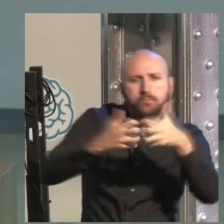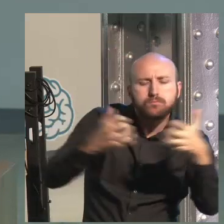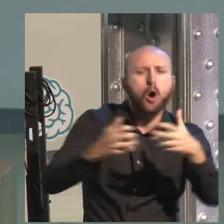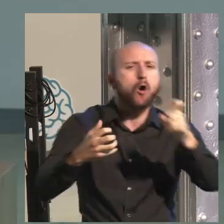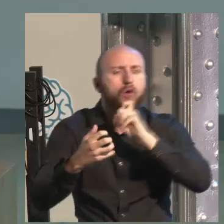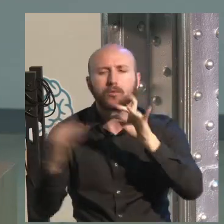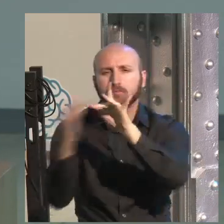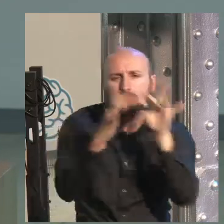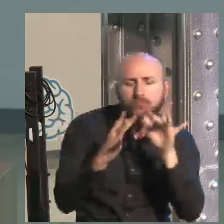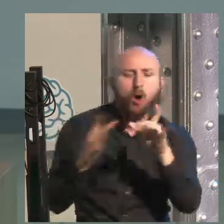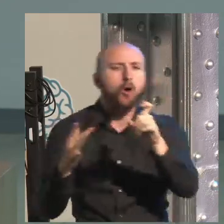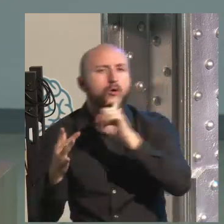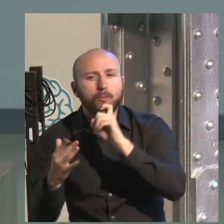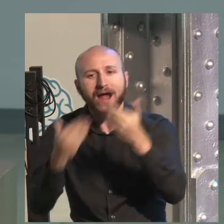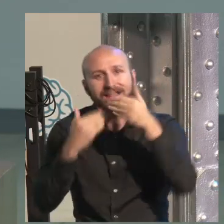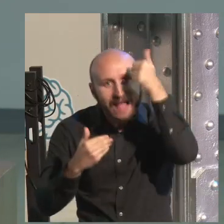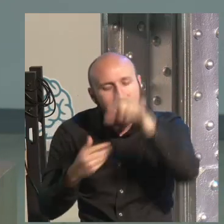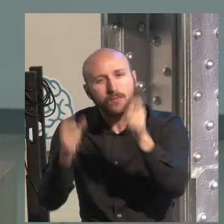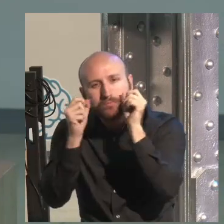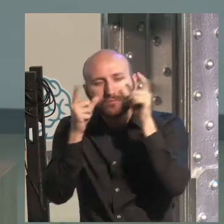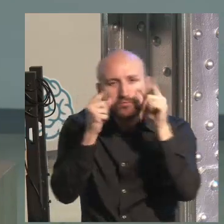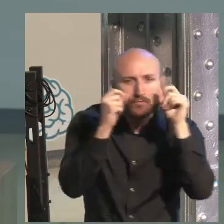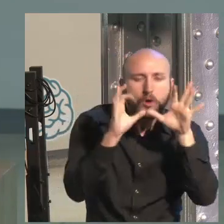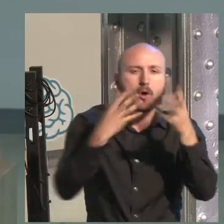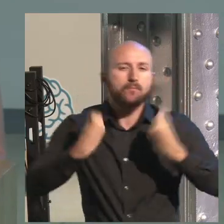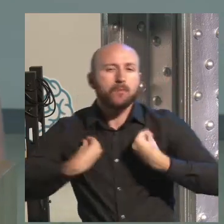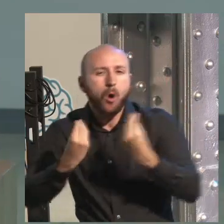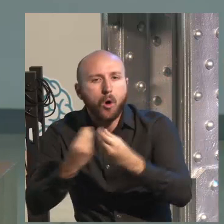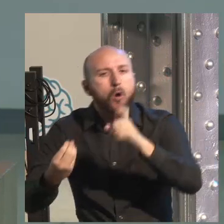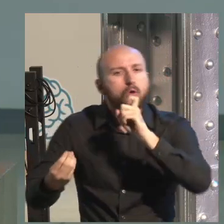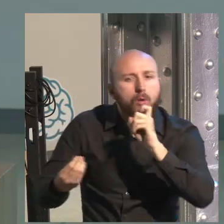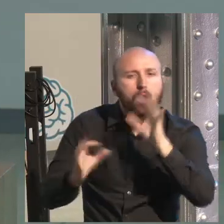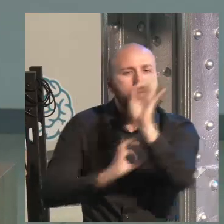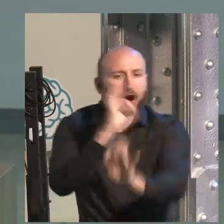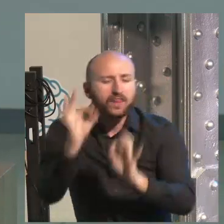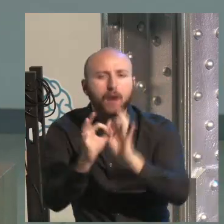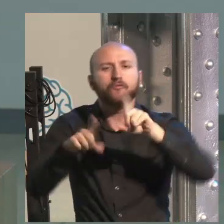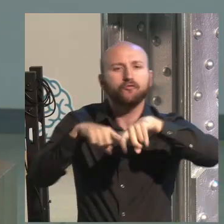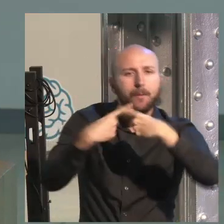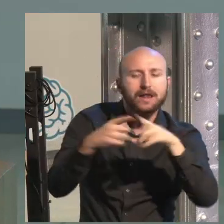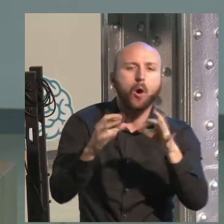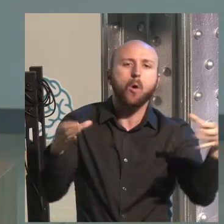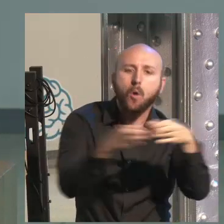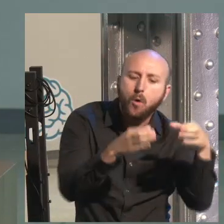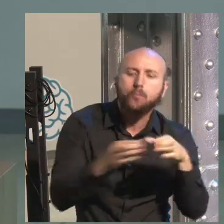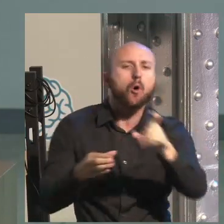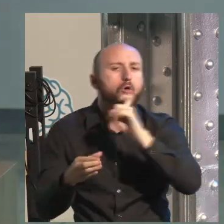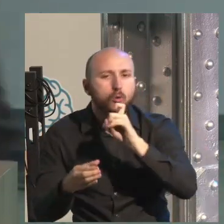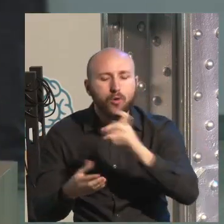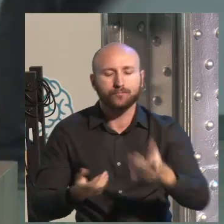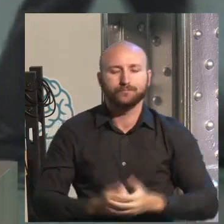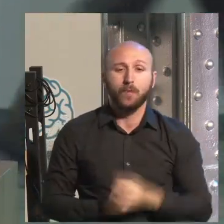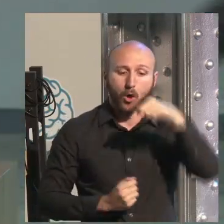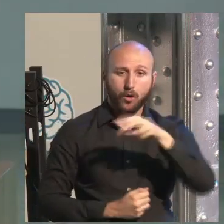se relacionaban, cómo convivían, cómo se organizaban en familia o en grupos. Hoy